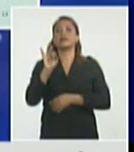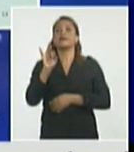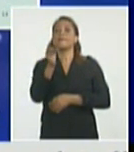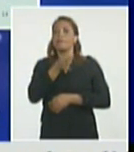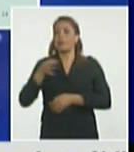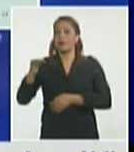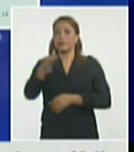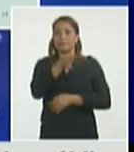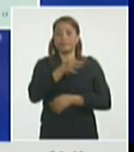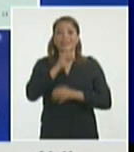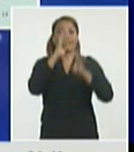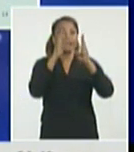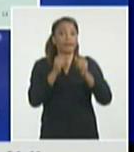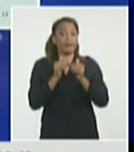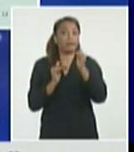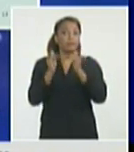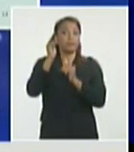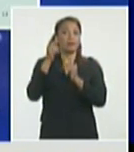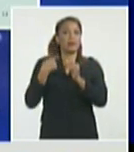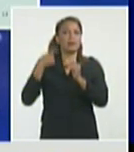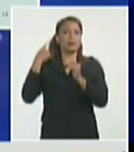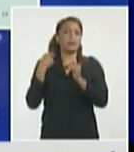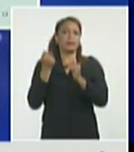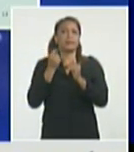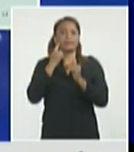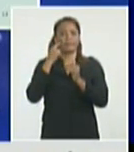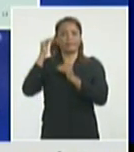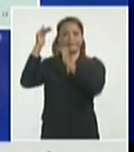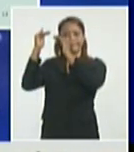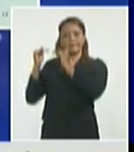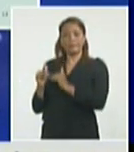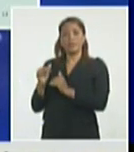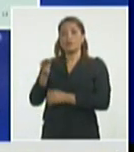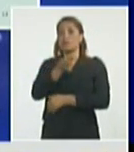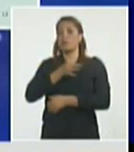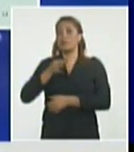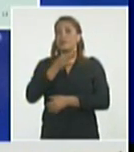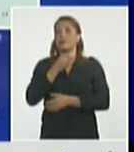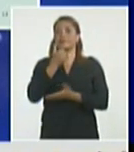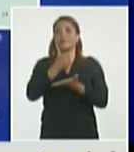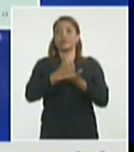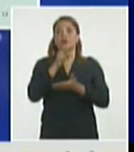las cifras mayores ayer, ahí están, el municipio de Cienfuegos con